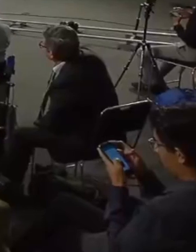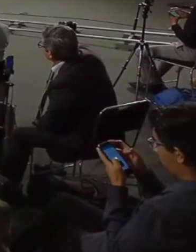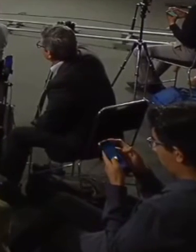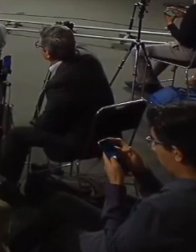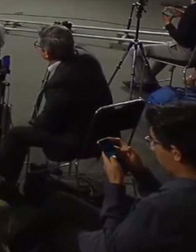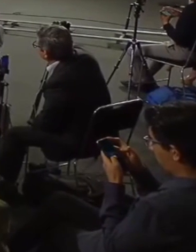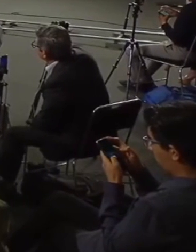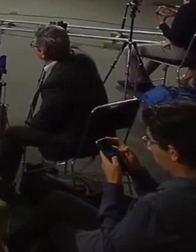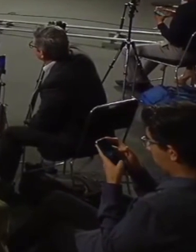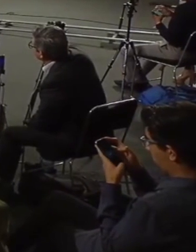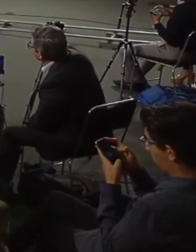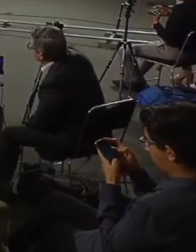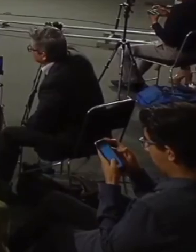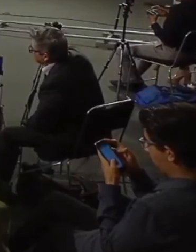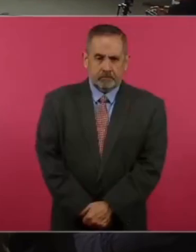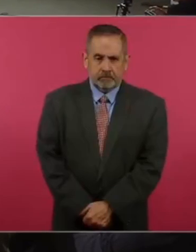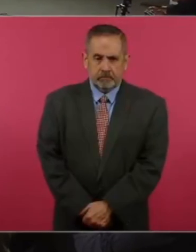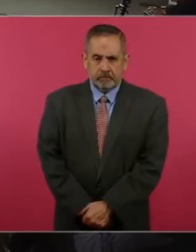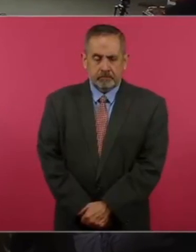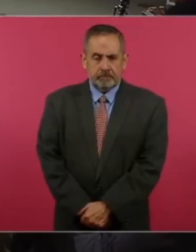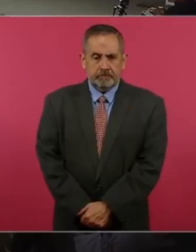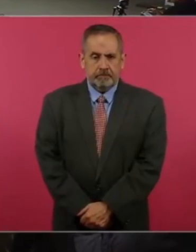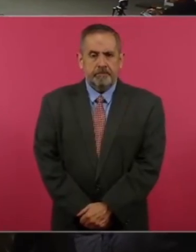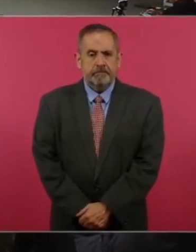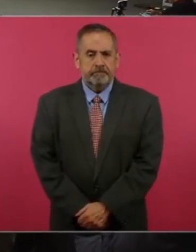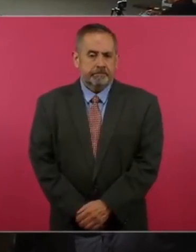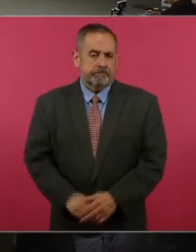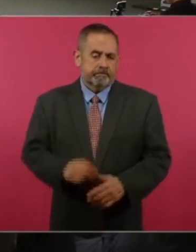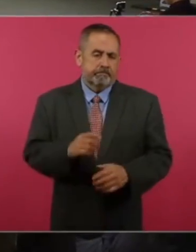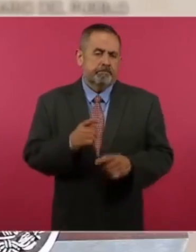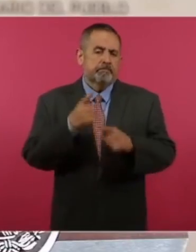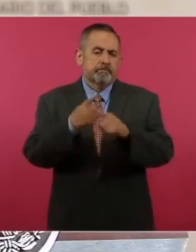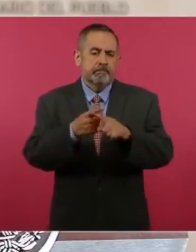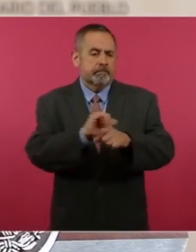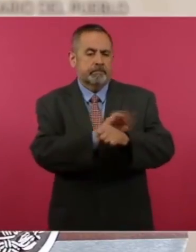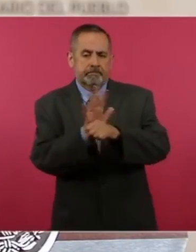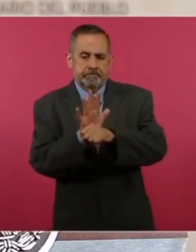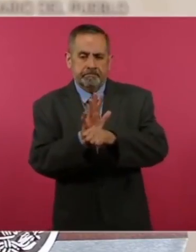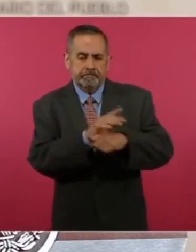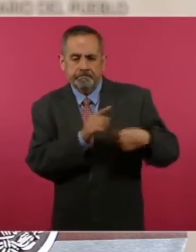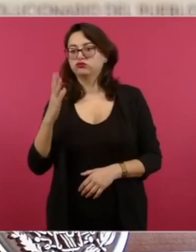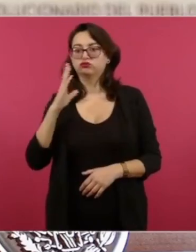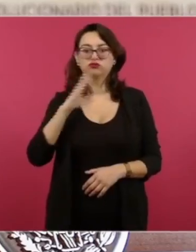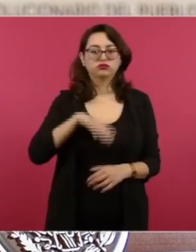explíquelo. Y es el efecto también de la pandemia.